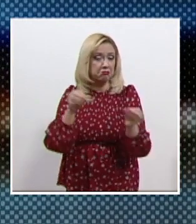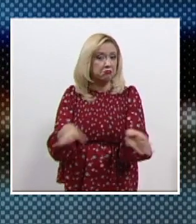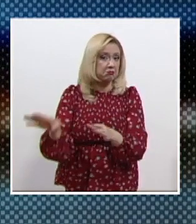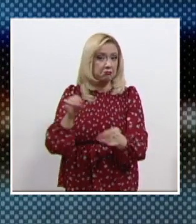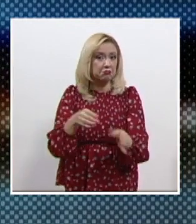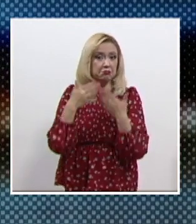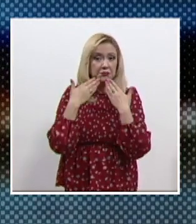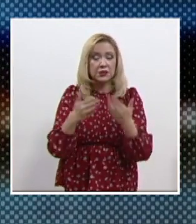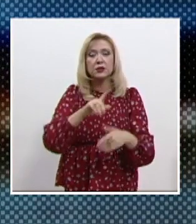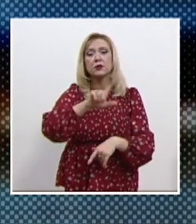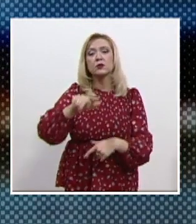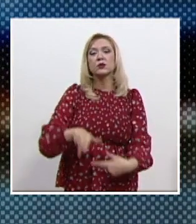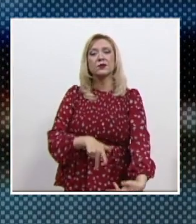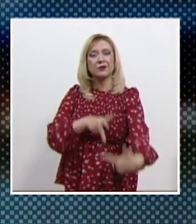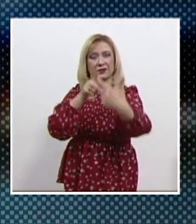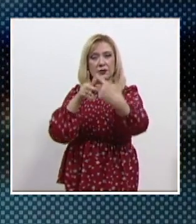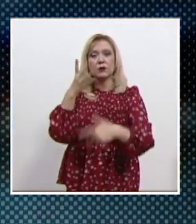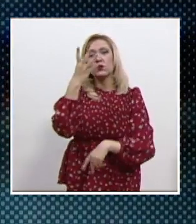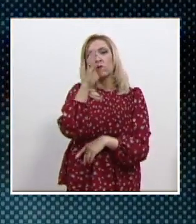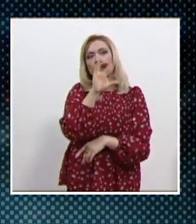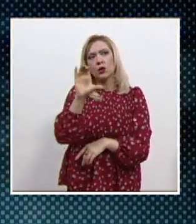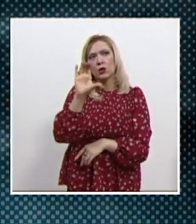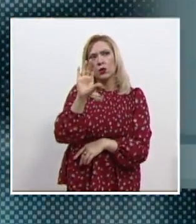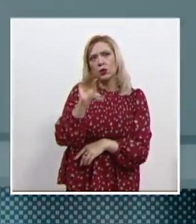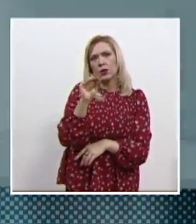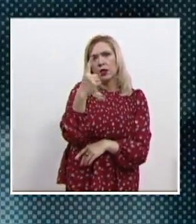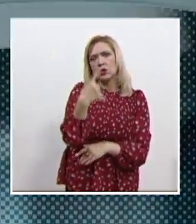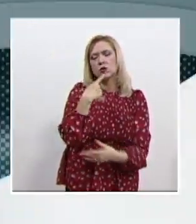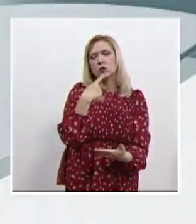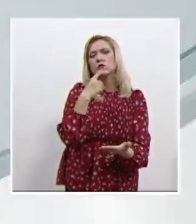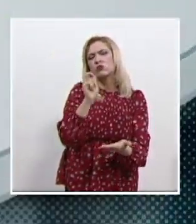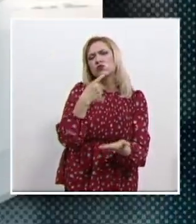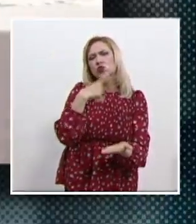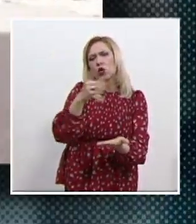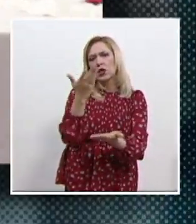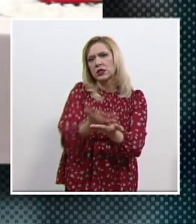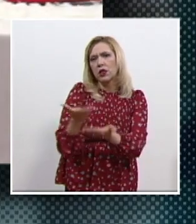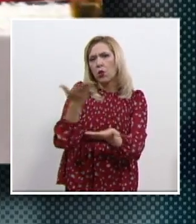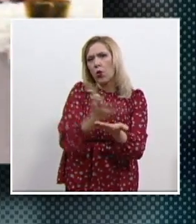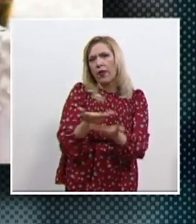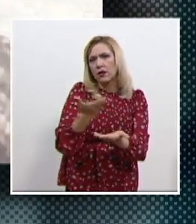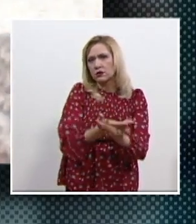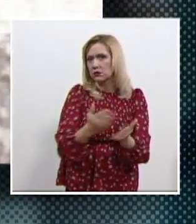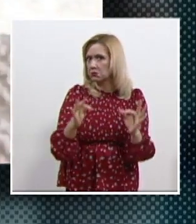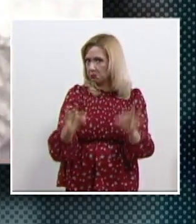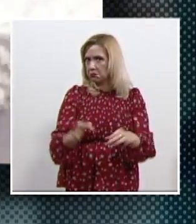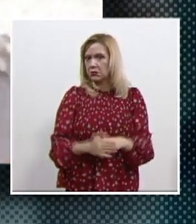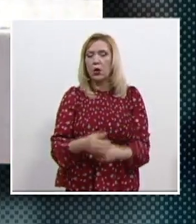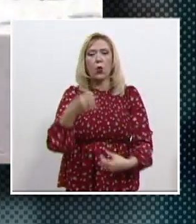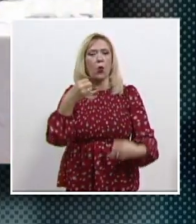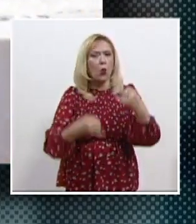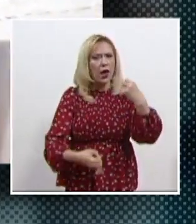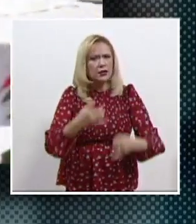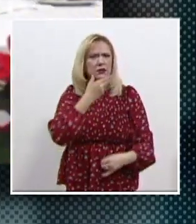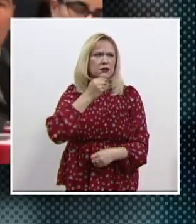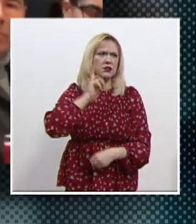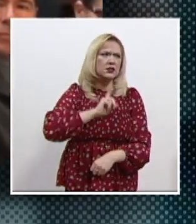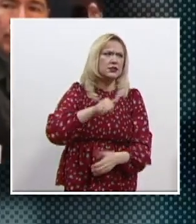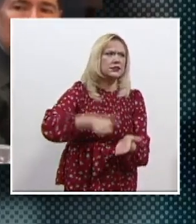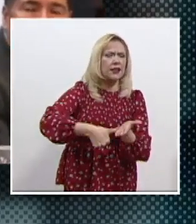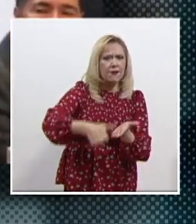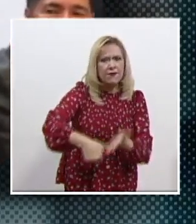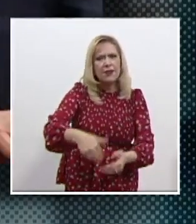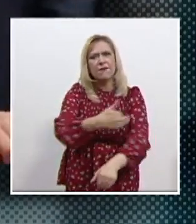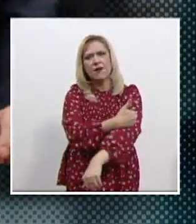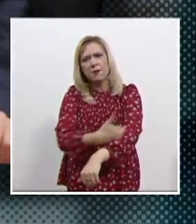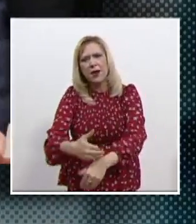en línea han atendido 491 solicitudes. Juezas y jueces civiles, familiares, mercantiles